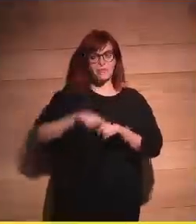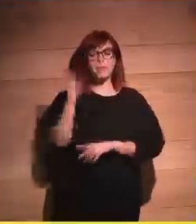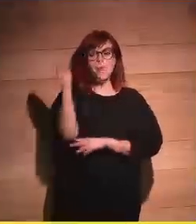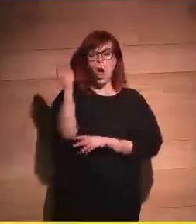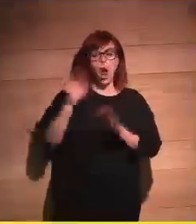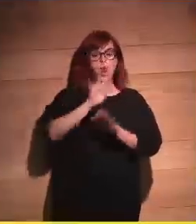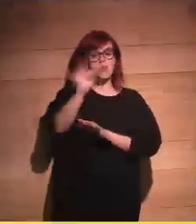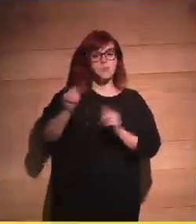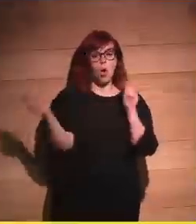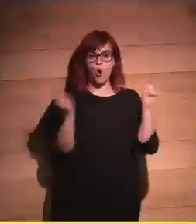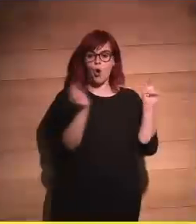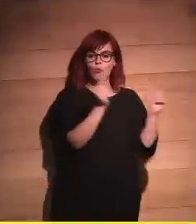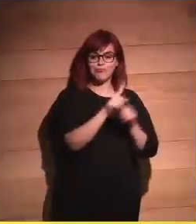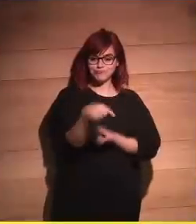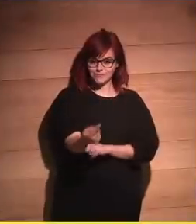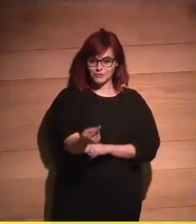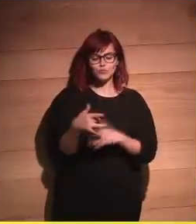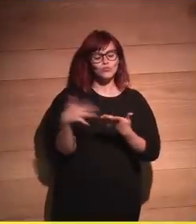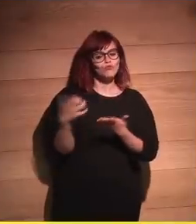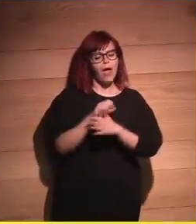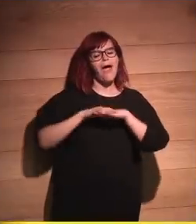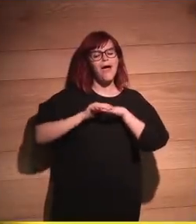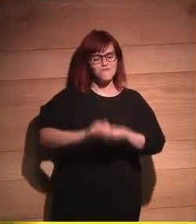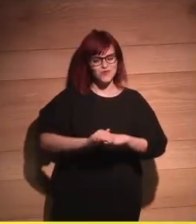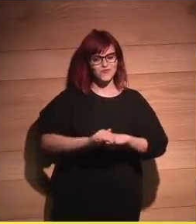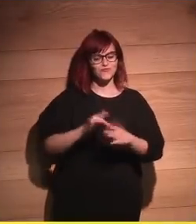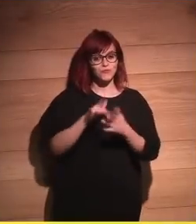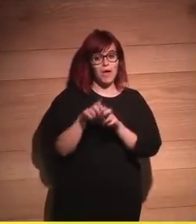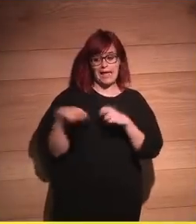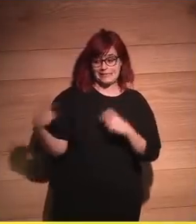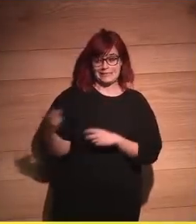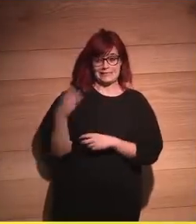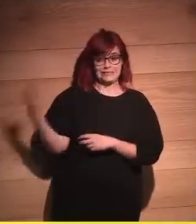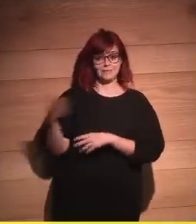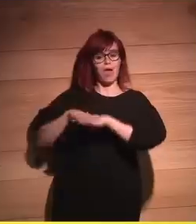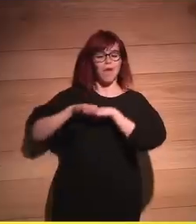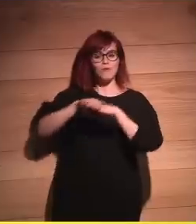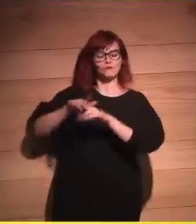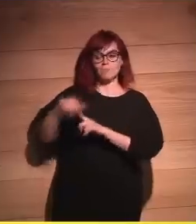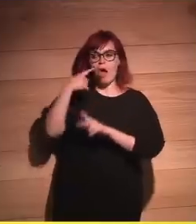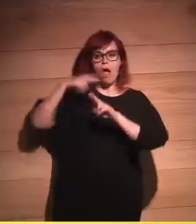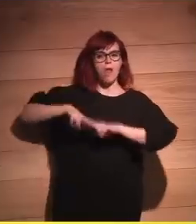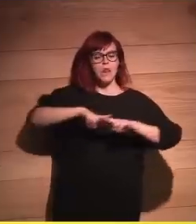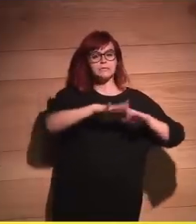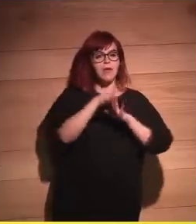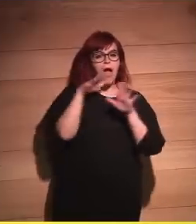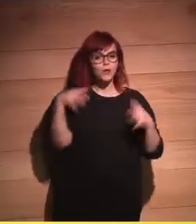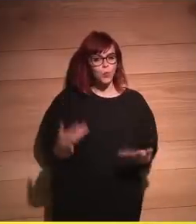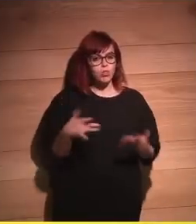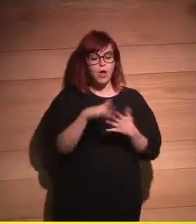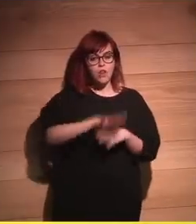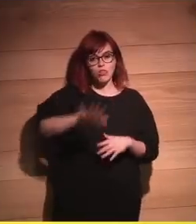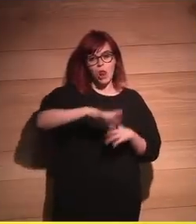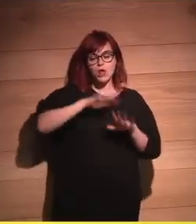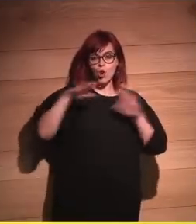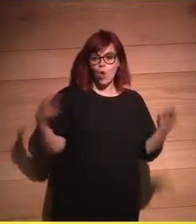la posterior mesa redonda. Todos son amigos, ellos son amigos y admirados analistas de la actualidad